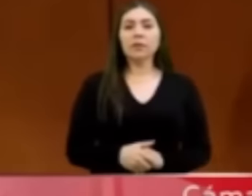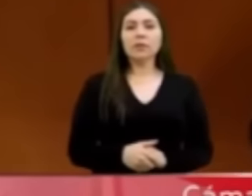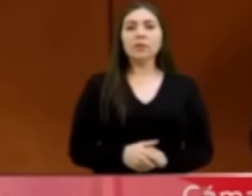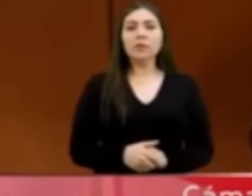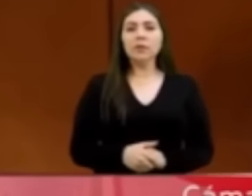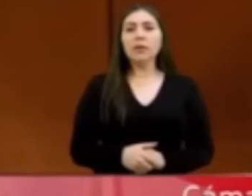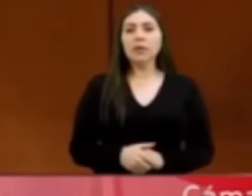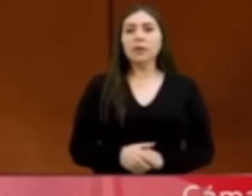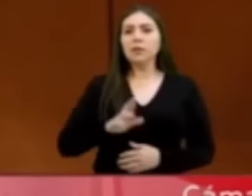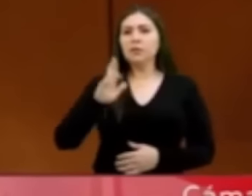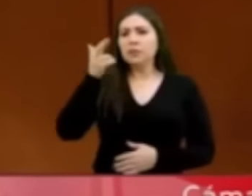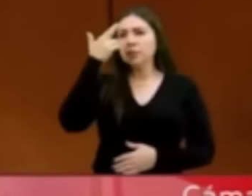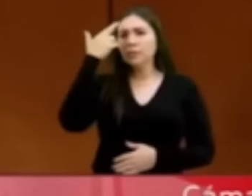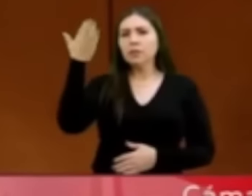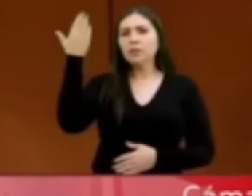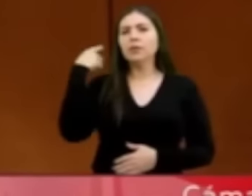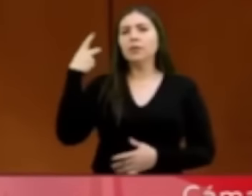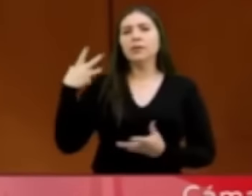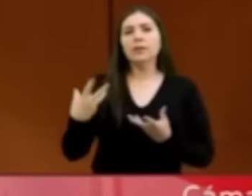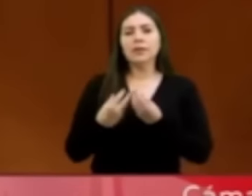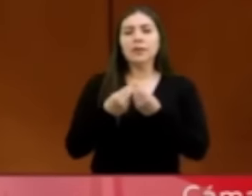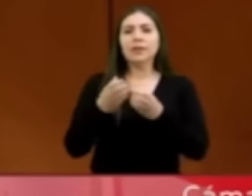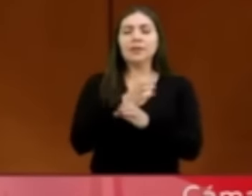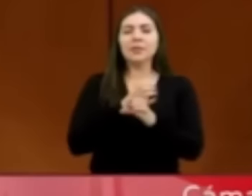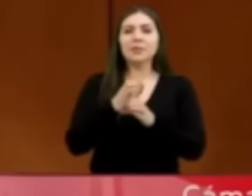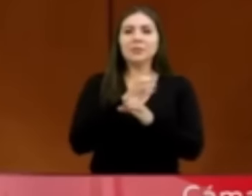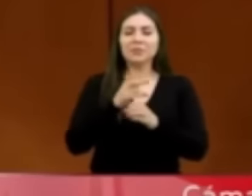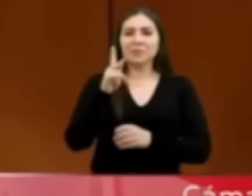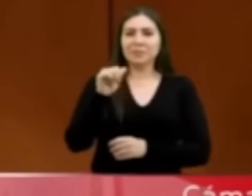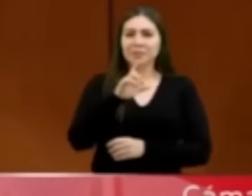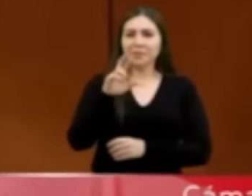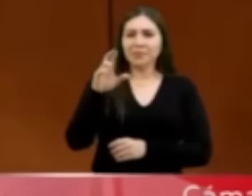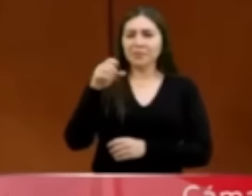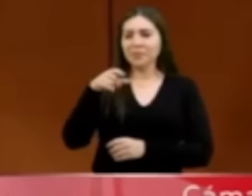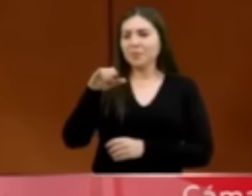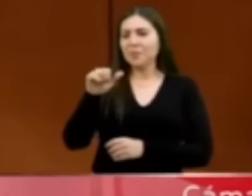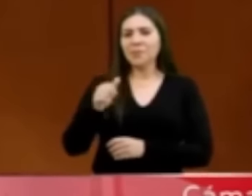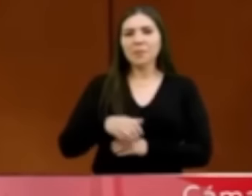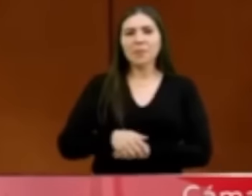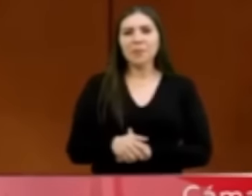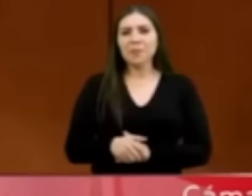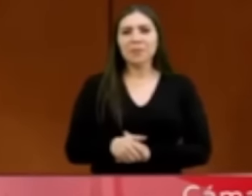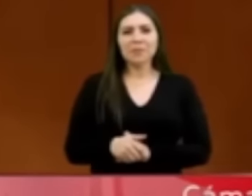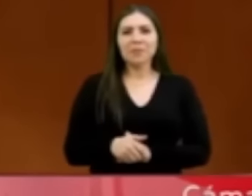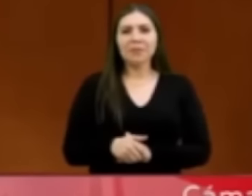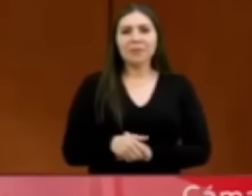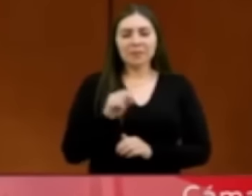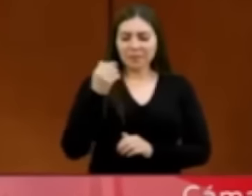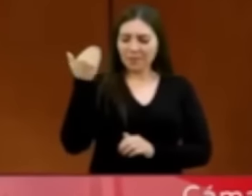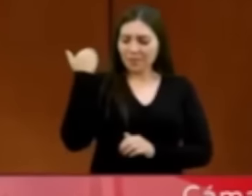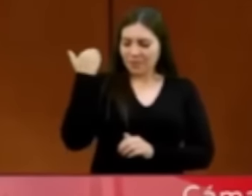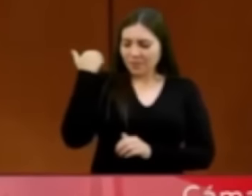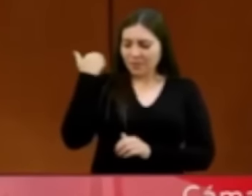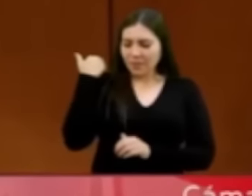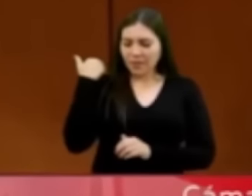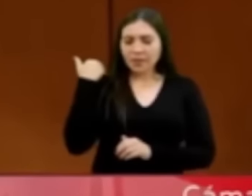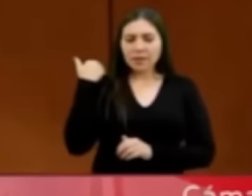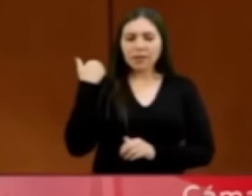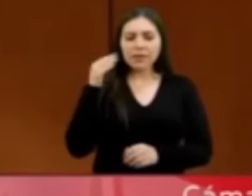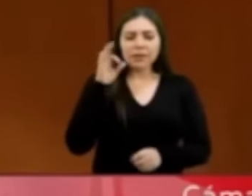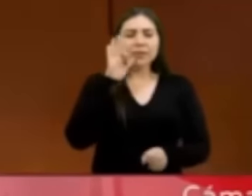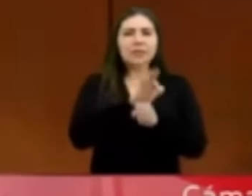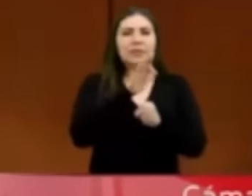de la parroquia, querido Miguel. Hace pocos, a defender previamente a tu hijo en una rueda